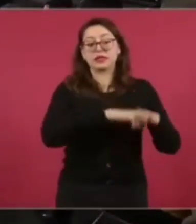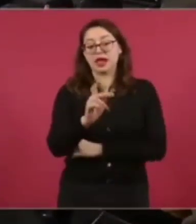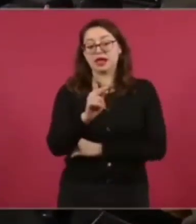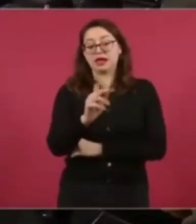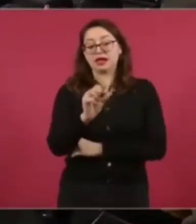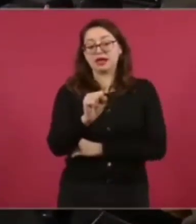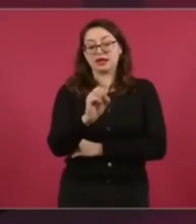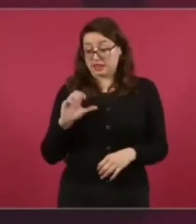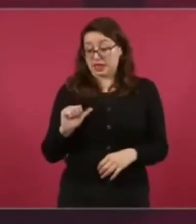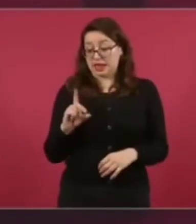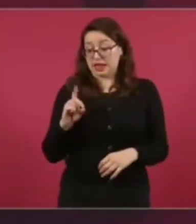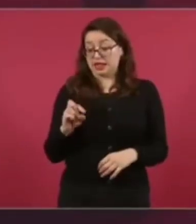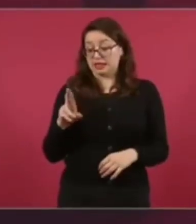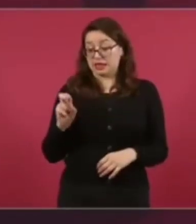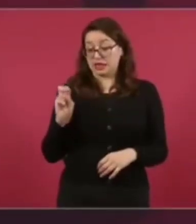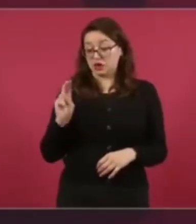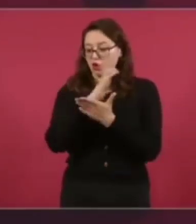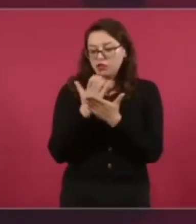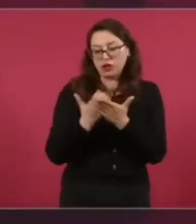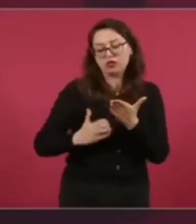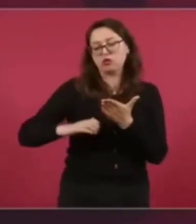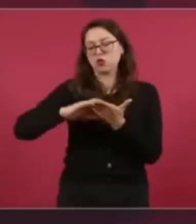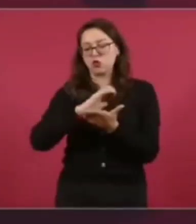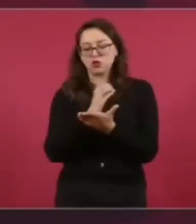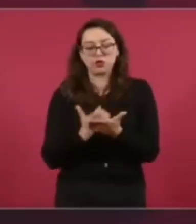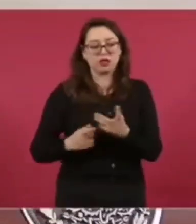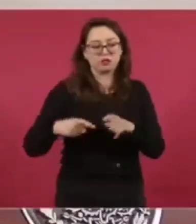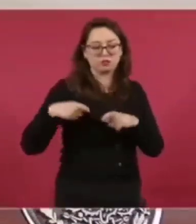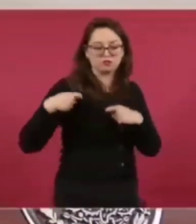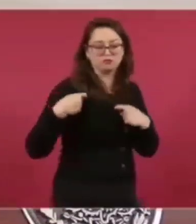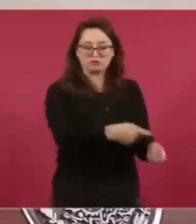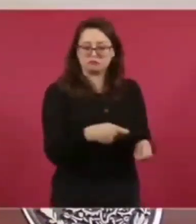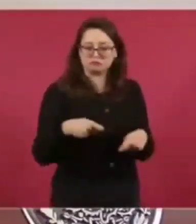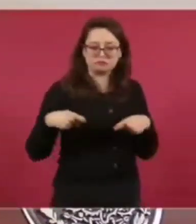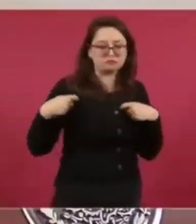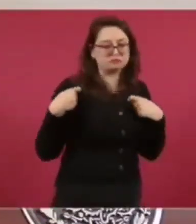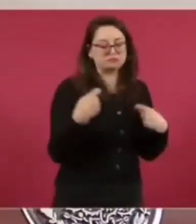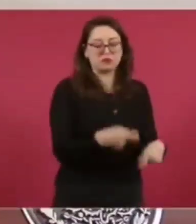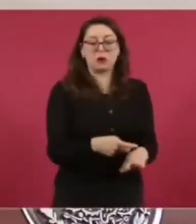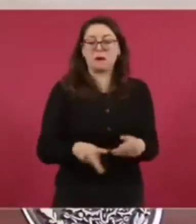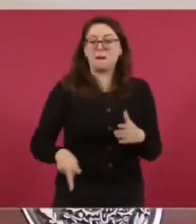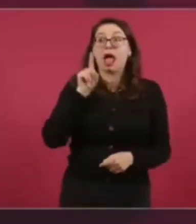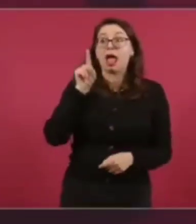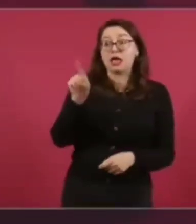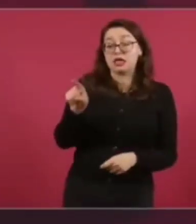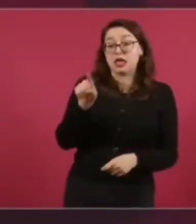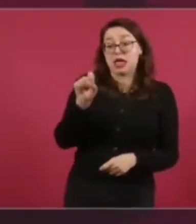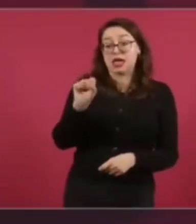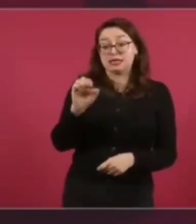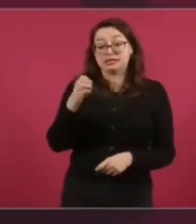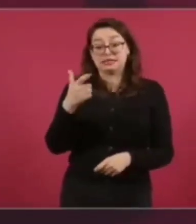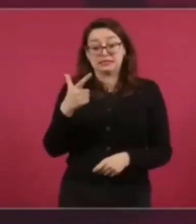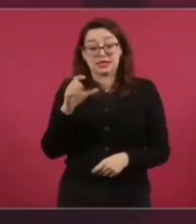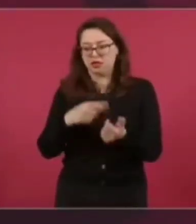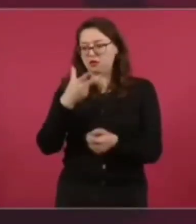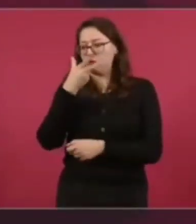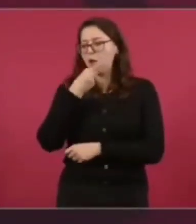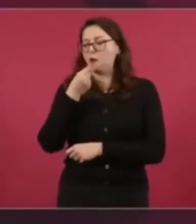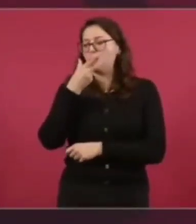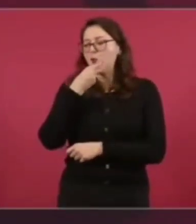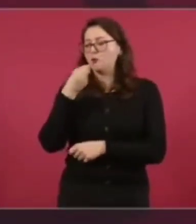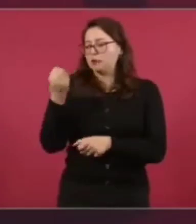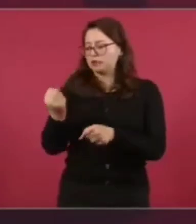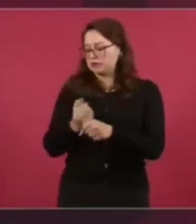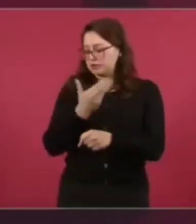Estaba en todo. Llegaron a firmar en la Secretaría de Gobernación, cuando estaba el finado, que falleció en un accidente, secretario